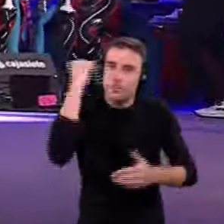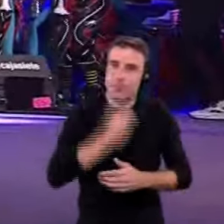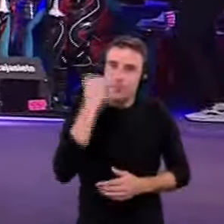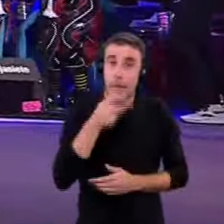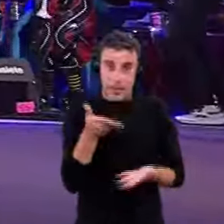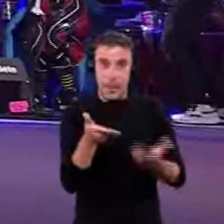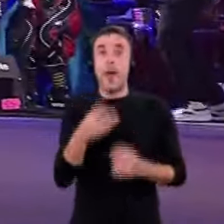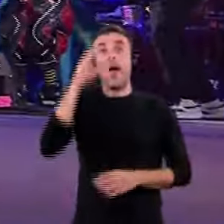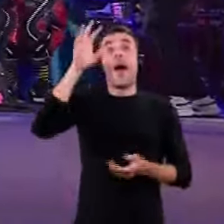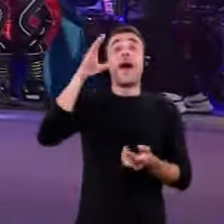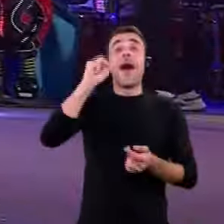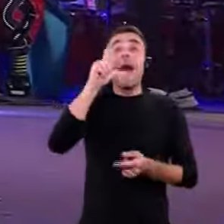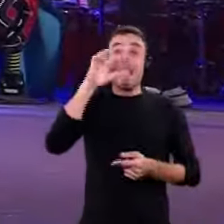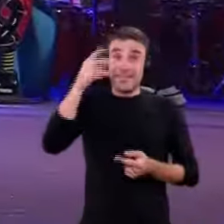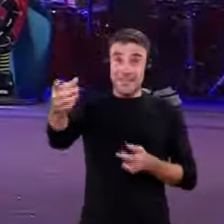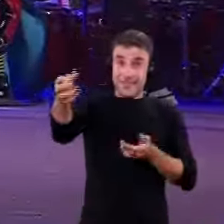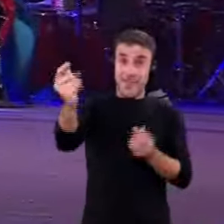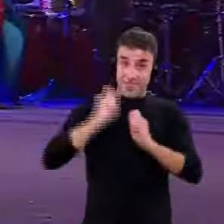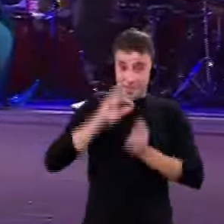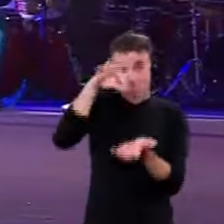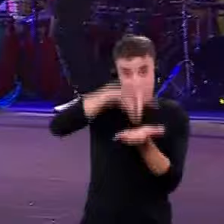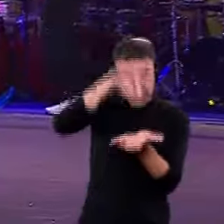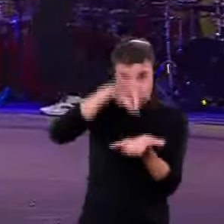si mándame la ubicación.